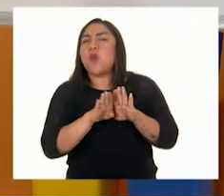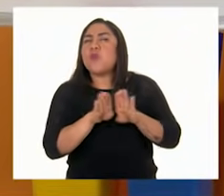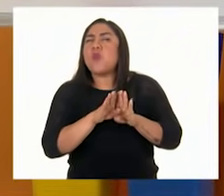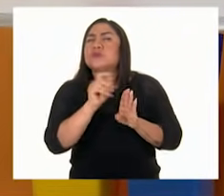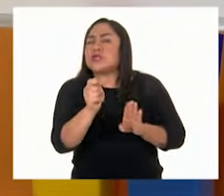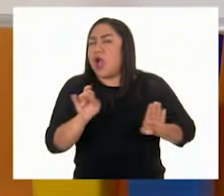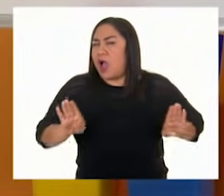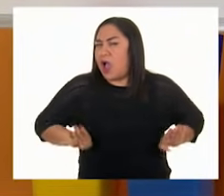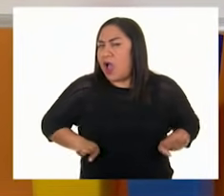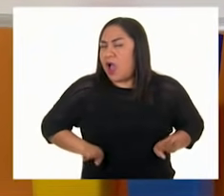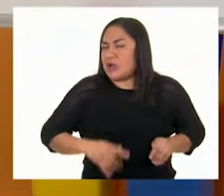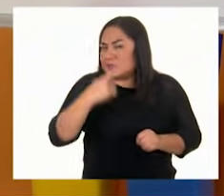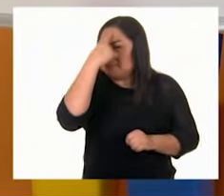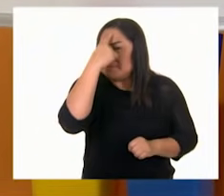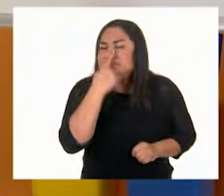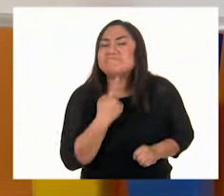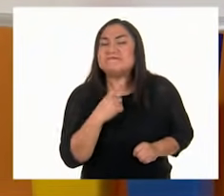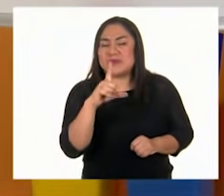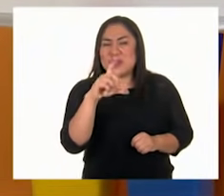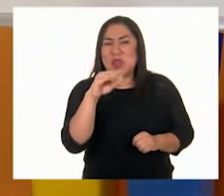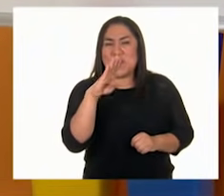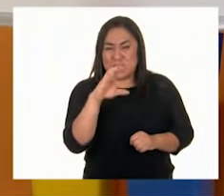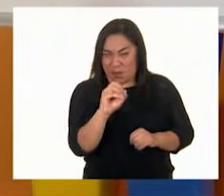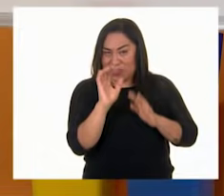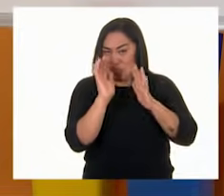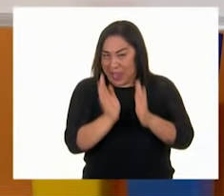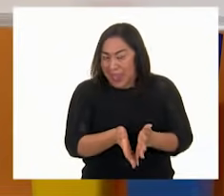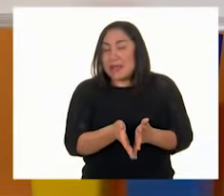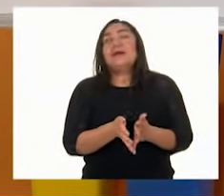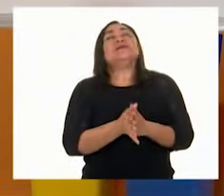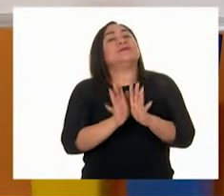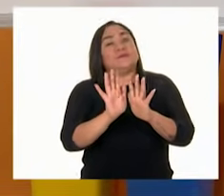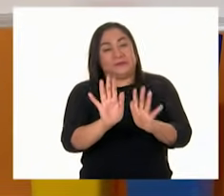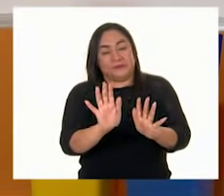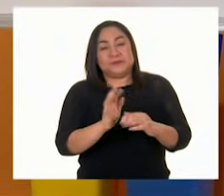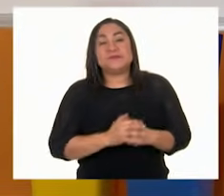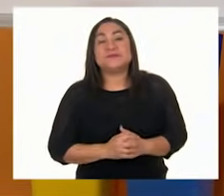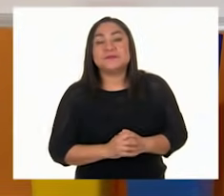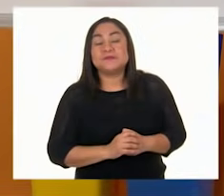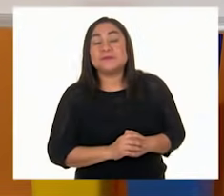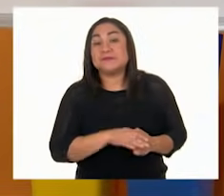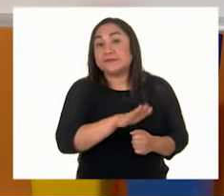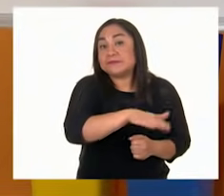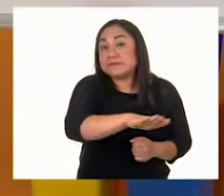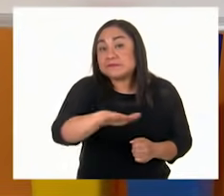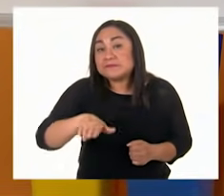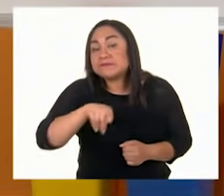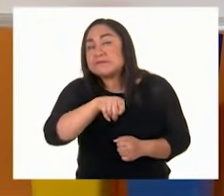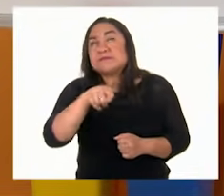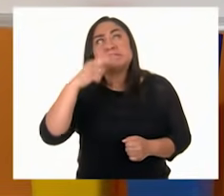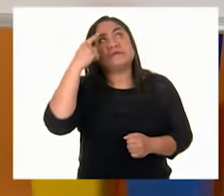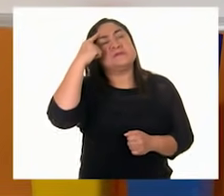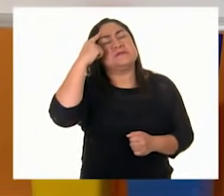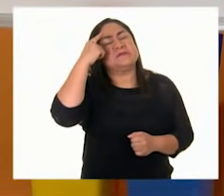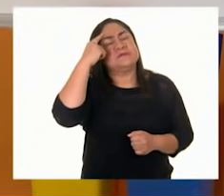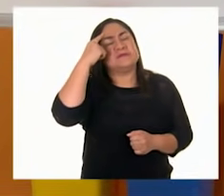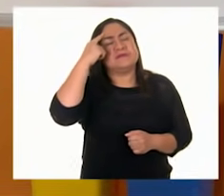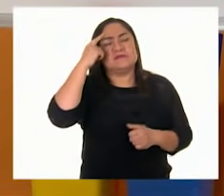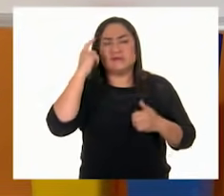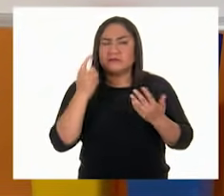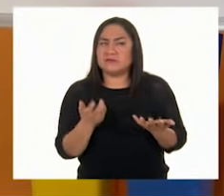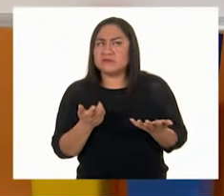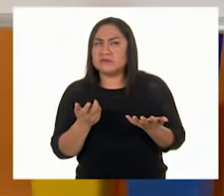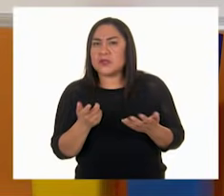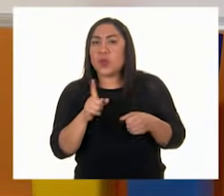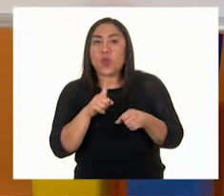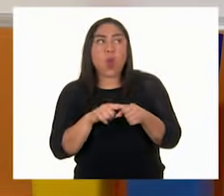físicamente al lobo. Ajá. Pero niños y niñas se preguntarán, no dijo